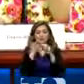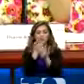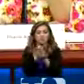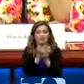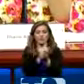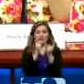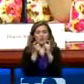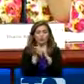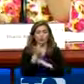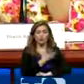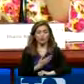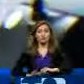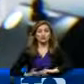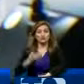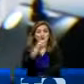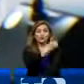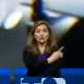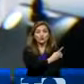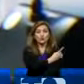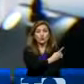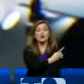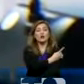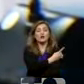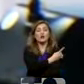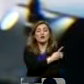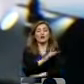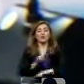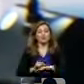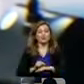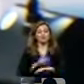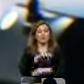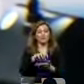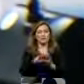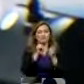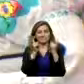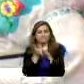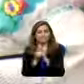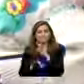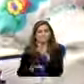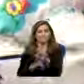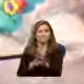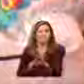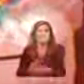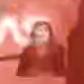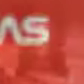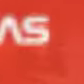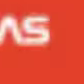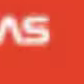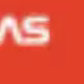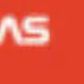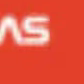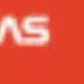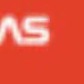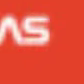del presidente de la delegación electoral de esa provincia. En Quito, María Gracia Costa, 24 horas.